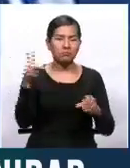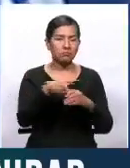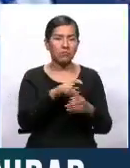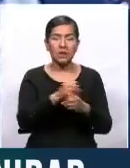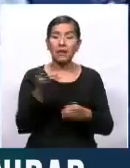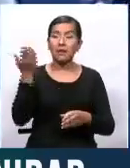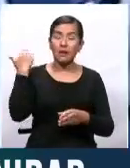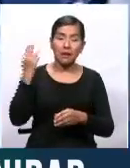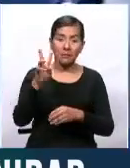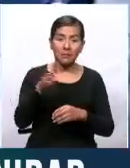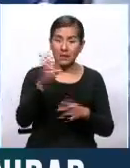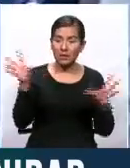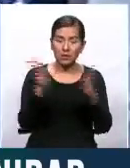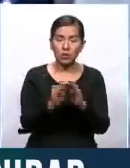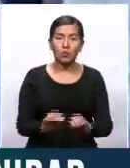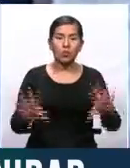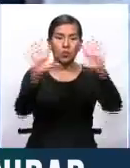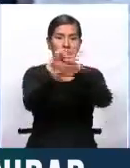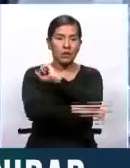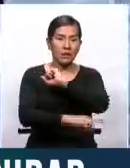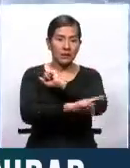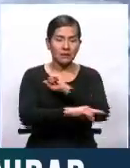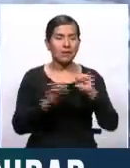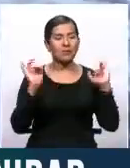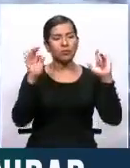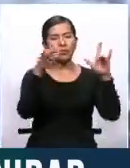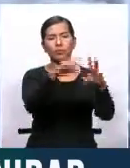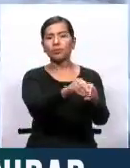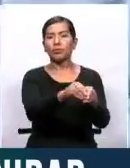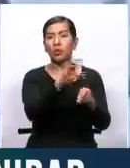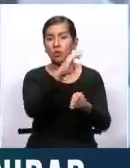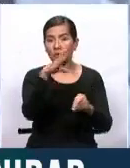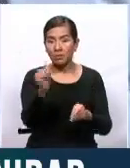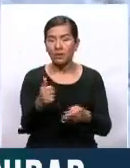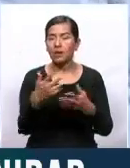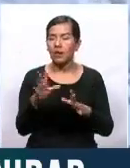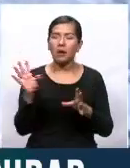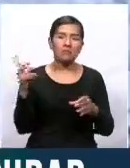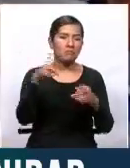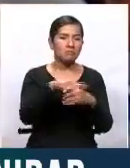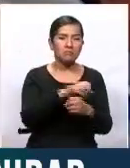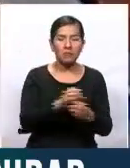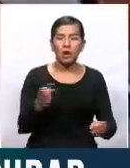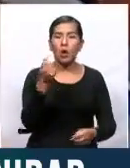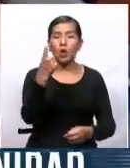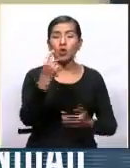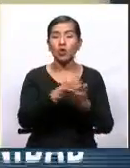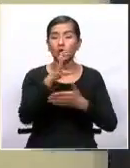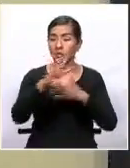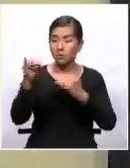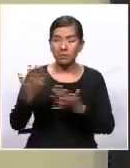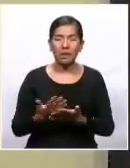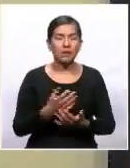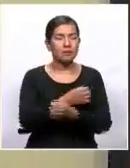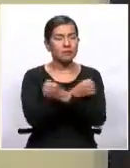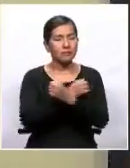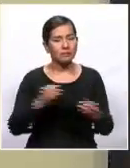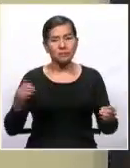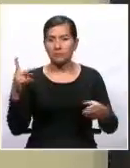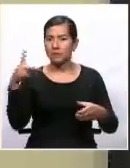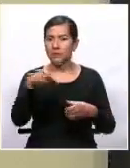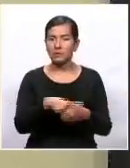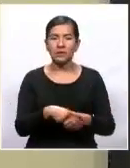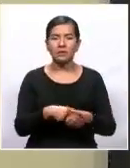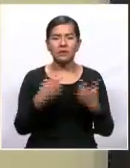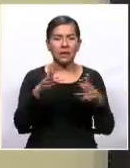encuentro plurinacional que hemos realizado en la ciudad de Cochabamba. El 11 de octubre tampoco se ha presentado a la reunión de la mesa